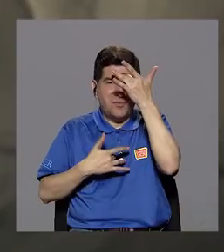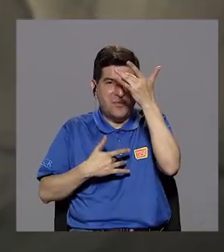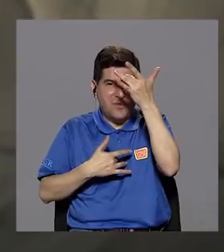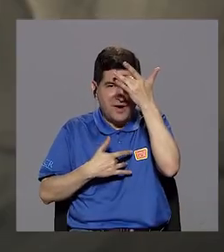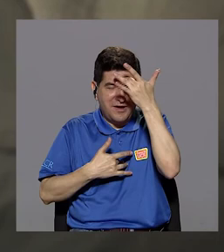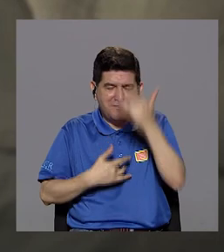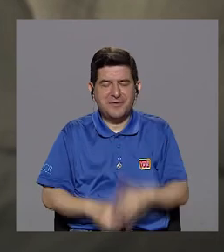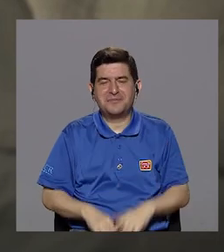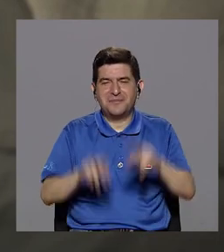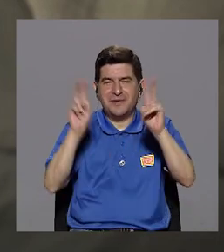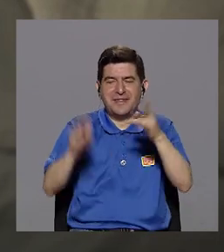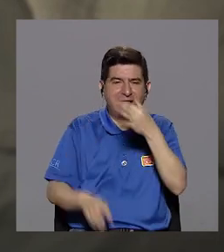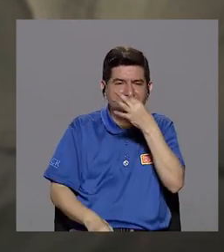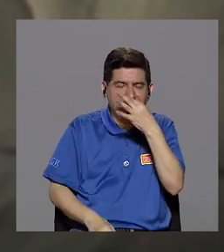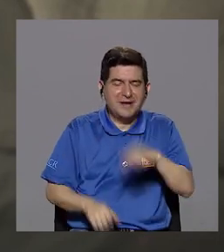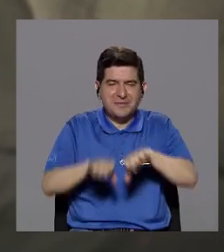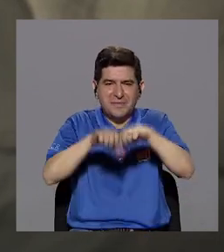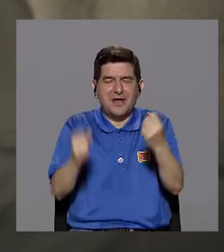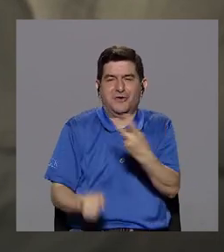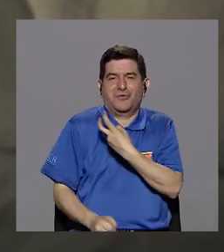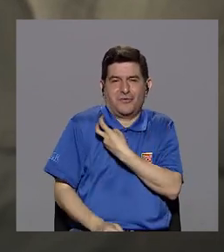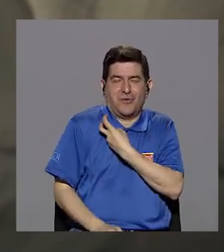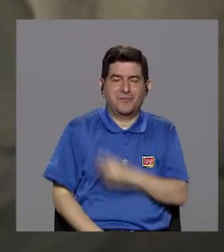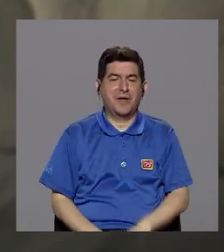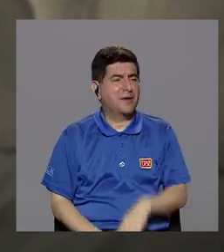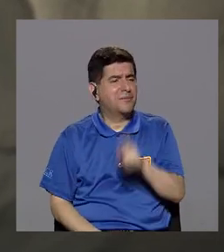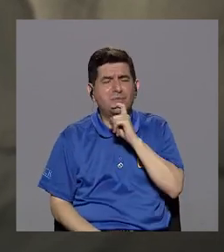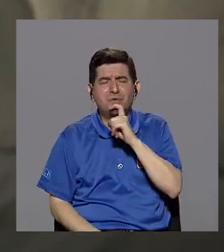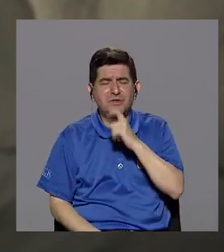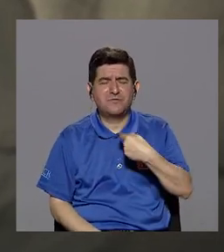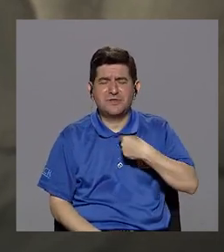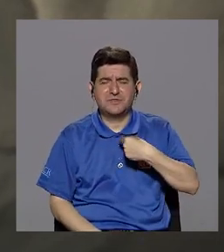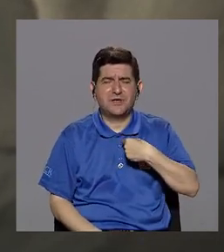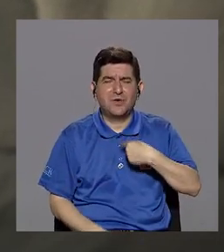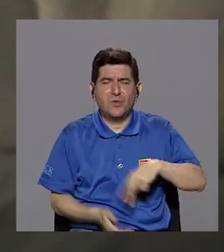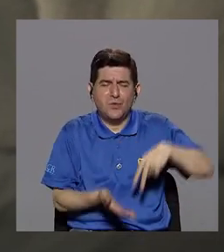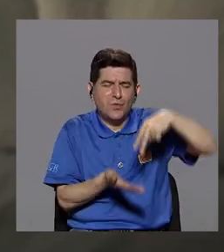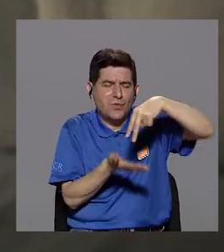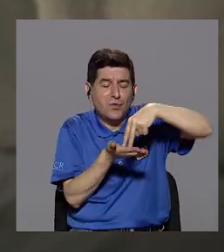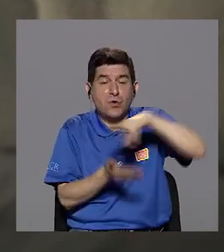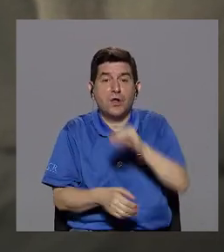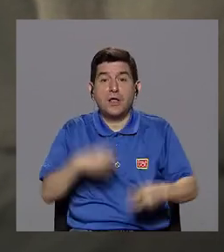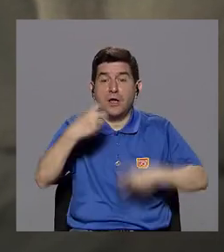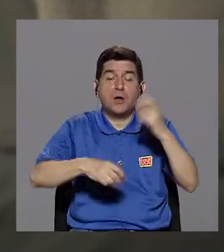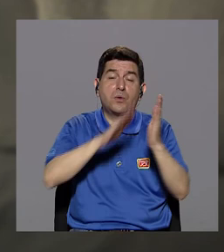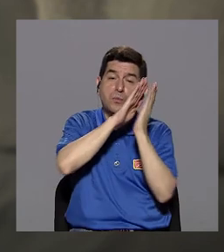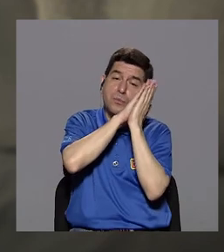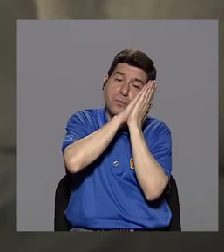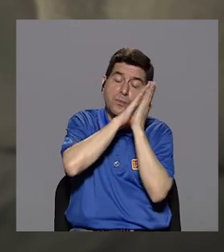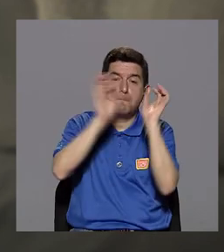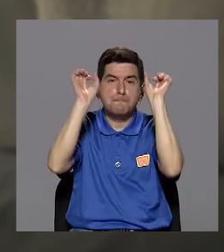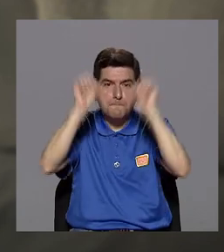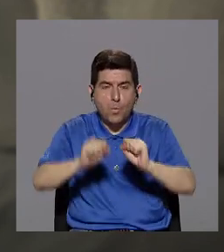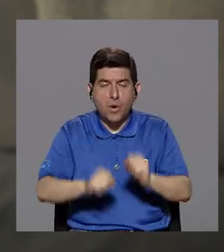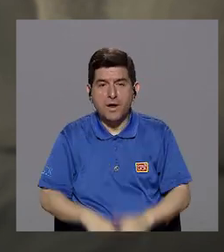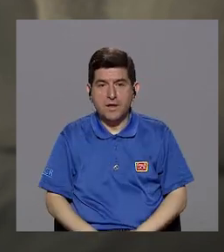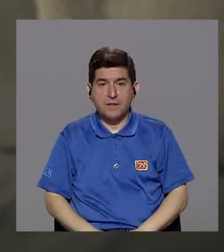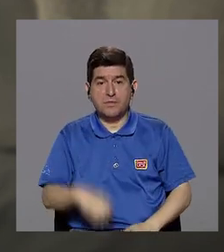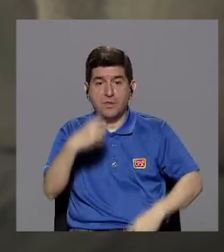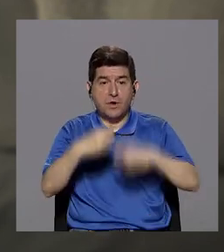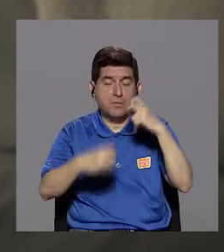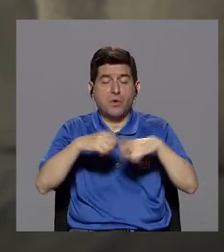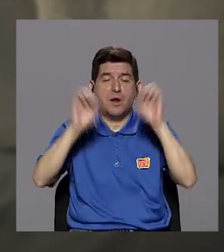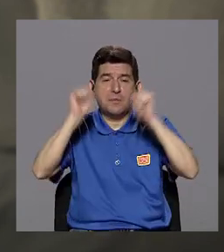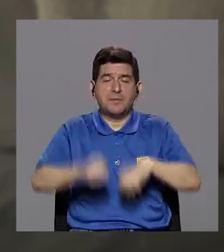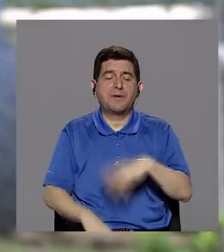Que hasta cuesta levantarse de la cama. Y problemas para dormir. Los problemas para dormir puede ser dificultad para